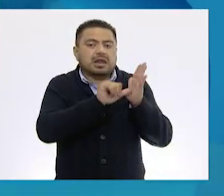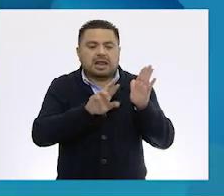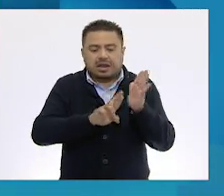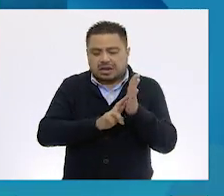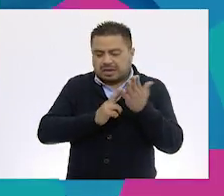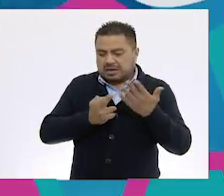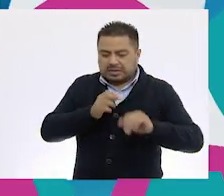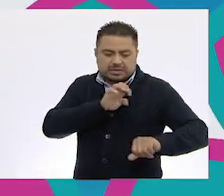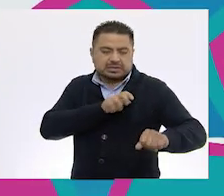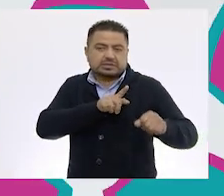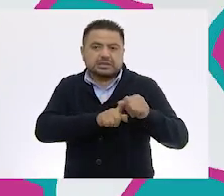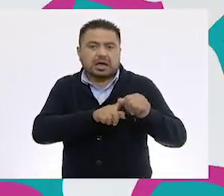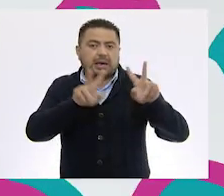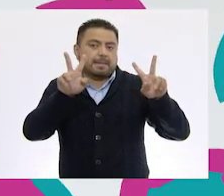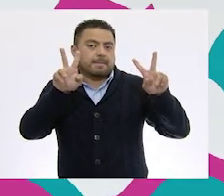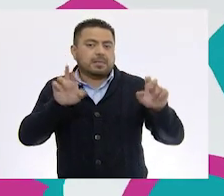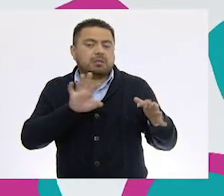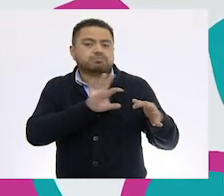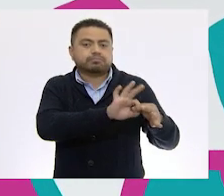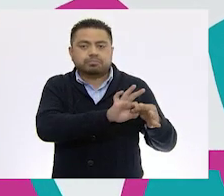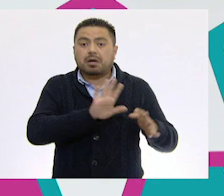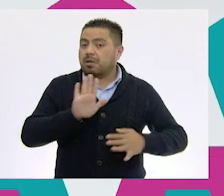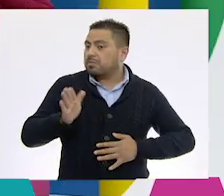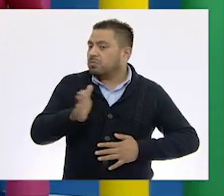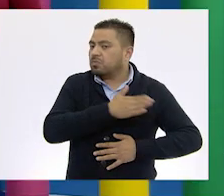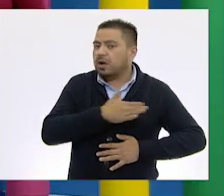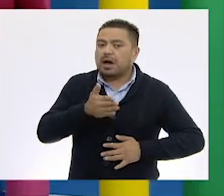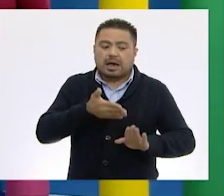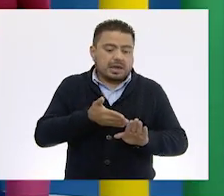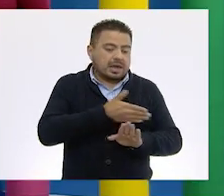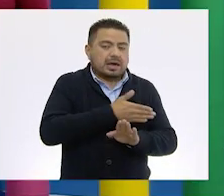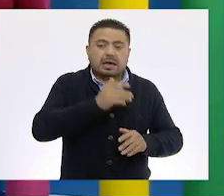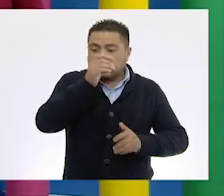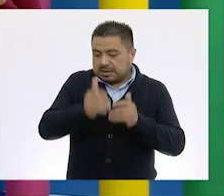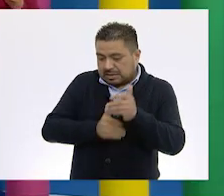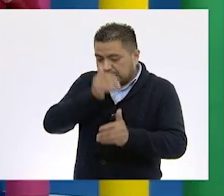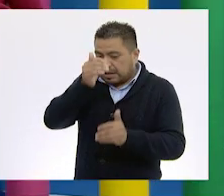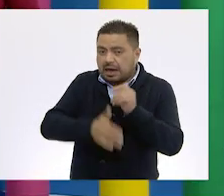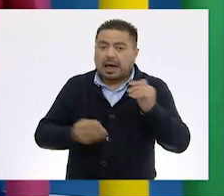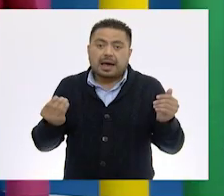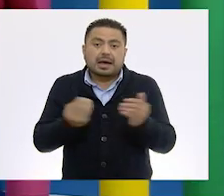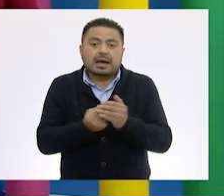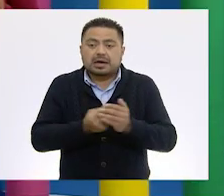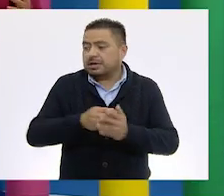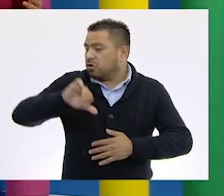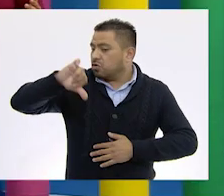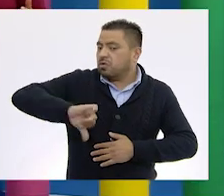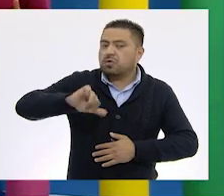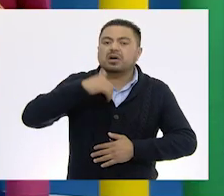revistas especializadas. Y bueno, antes de que concluyamos nuestra clase de hoy,